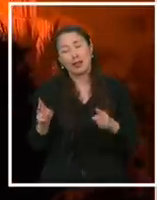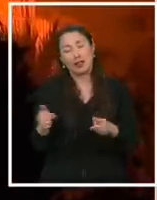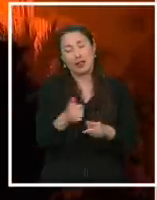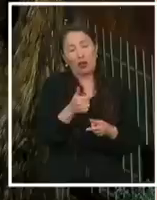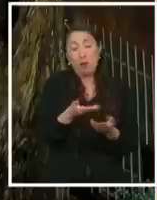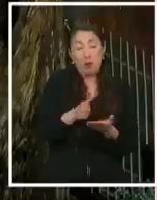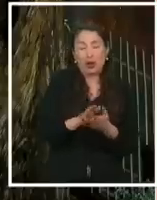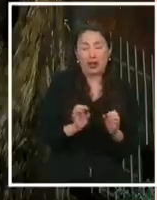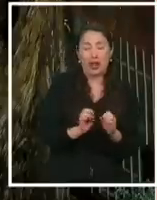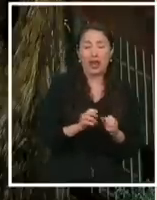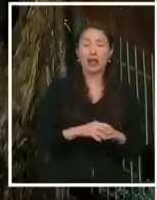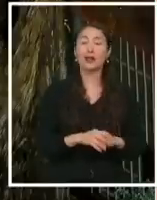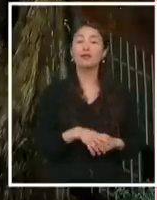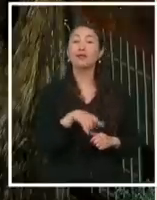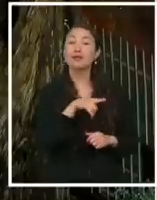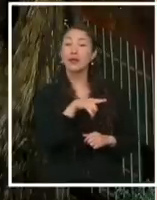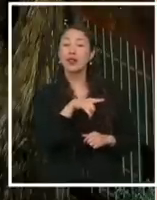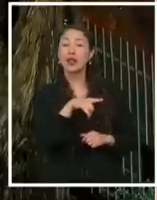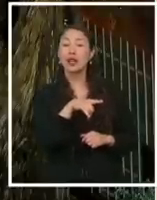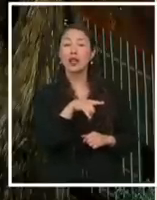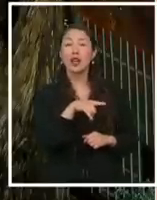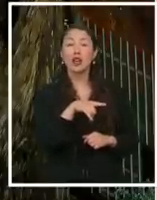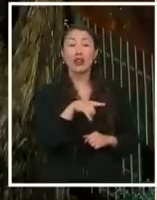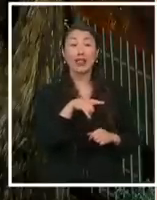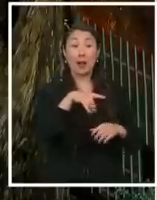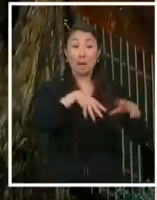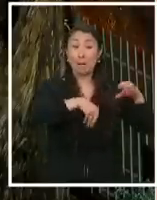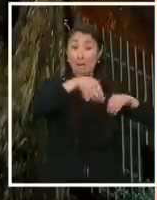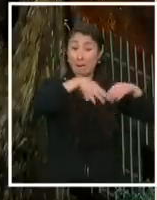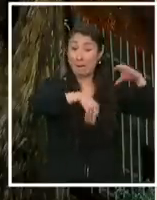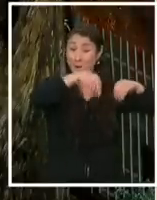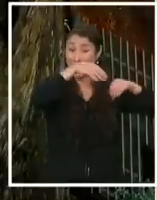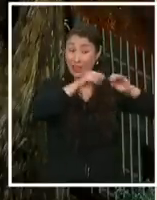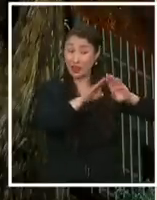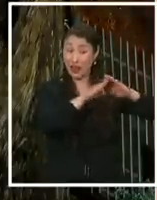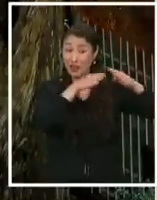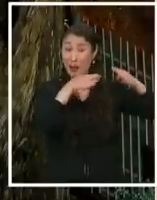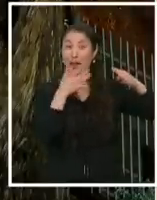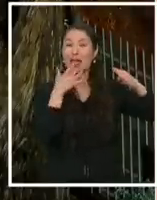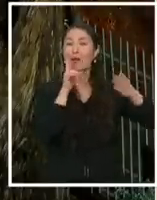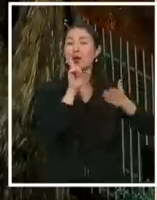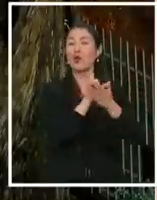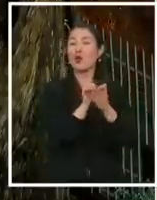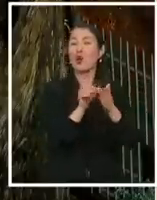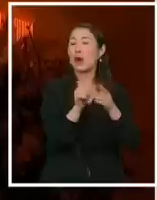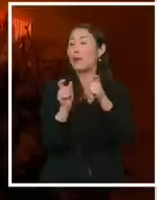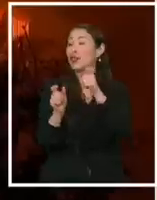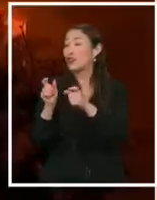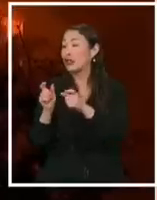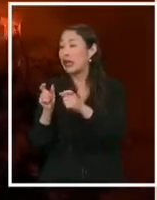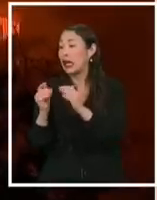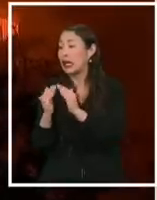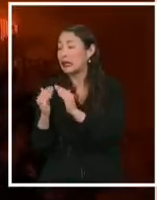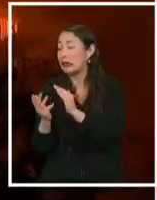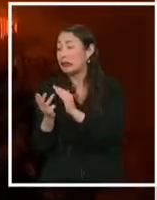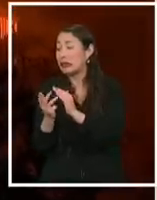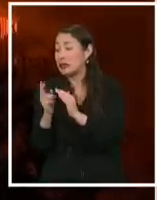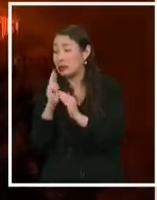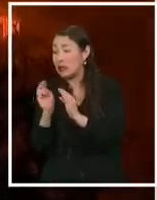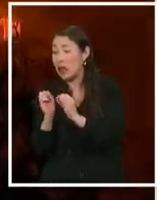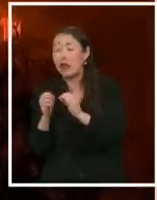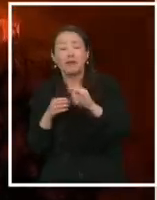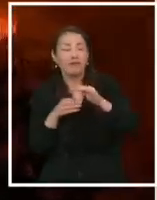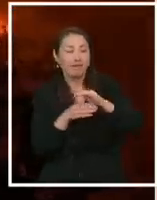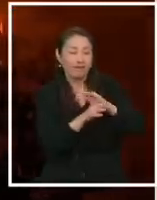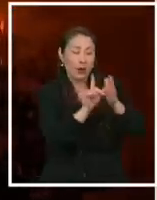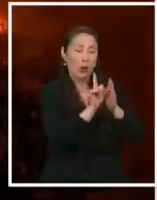usted dice va a abrir el Palacio Presidencial, estamos hablando de Cerro Castillo, y abriría cual. Como albergue o así como es lo, eso, eso. El presidente nos